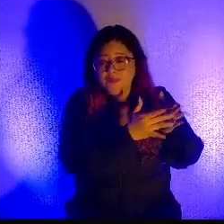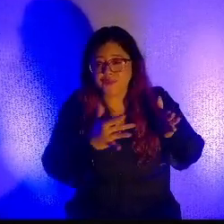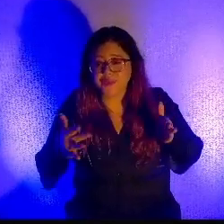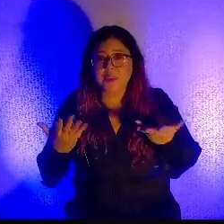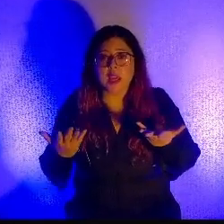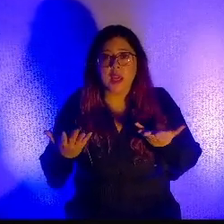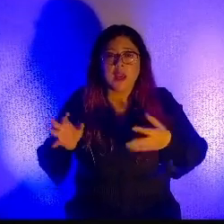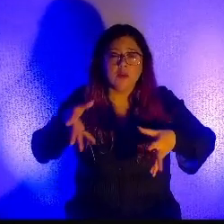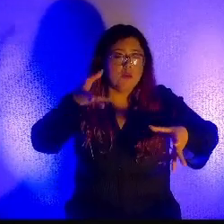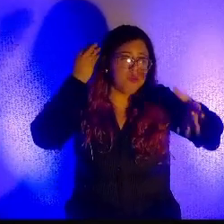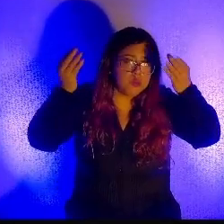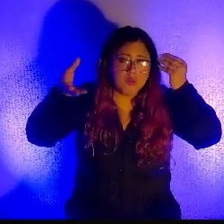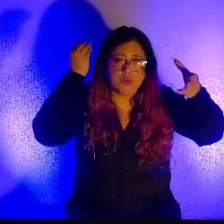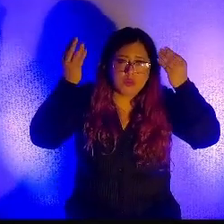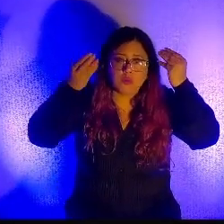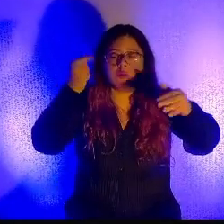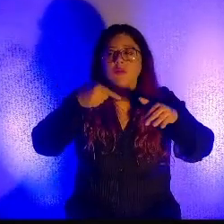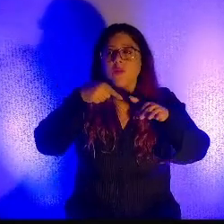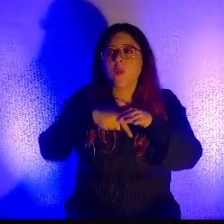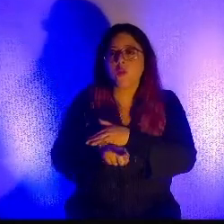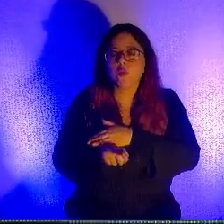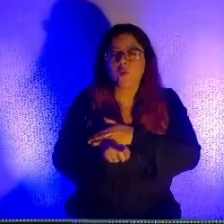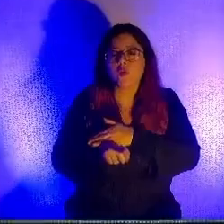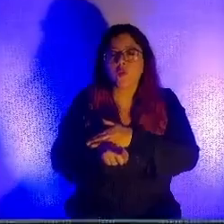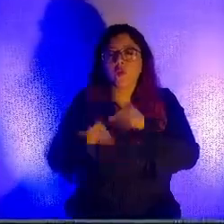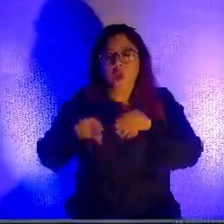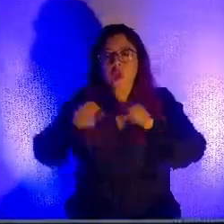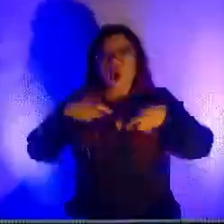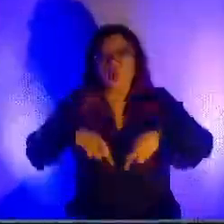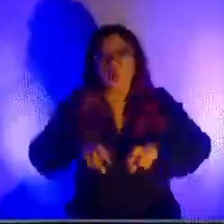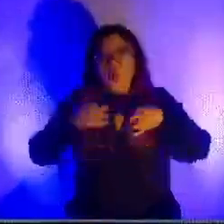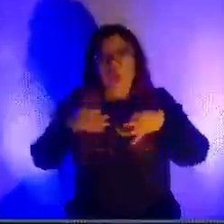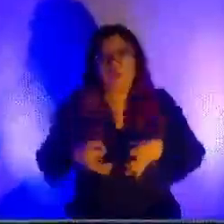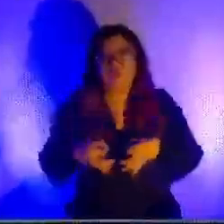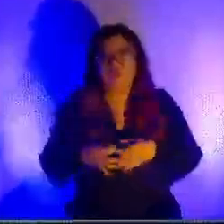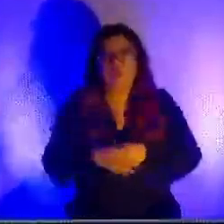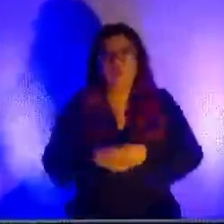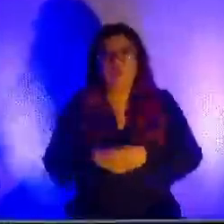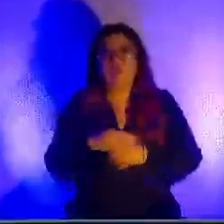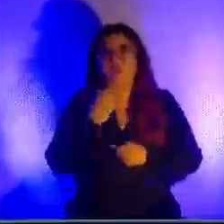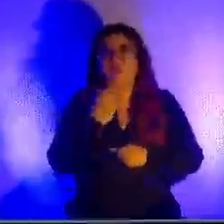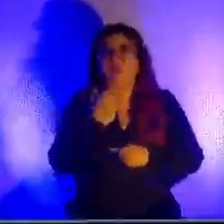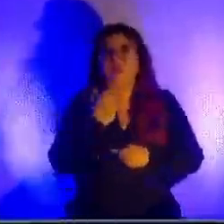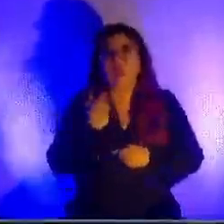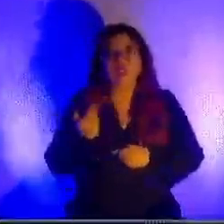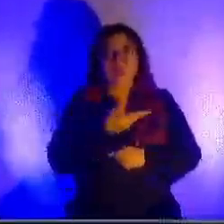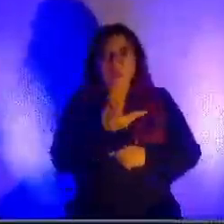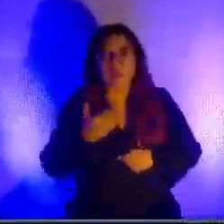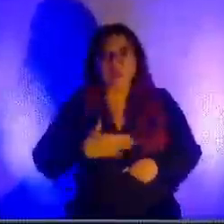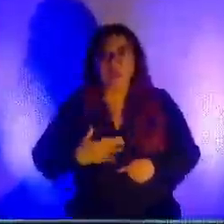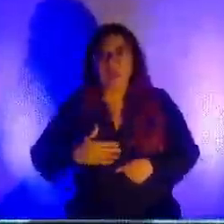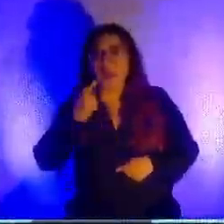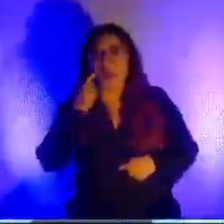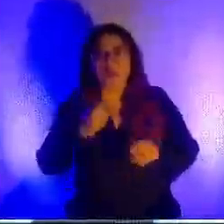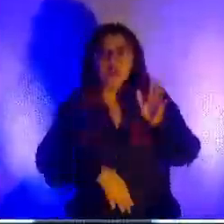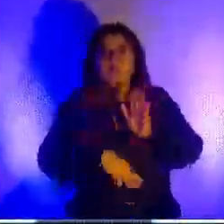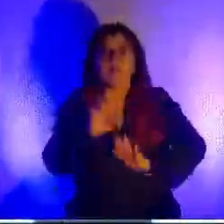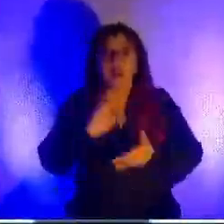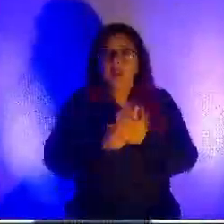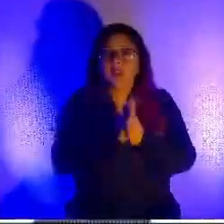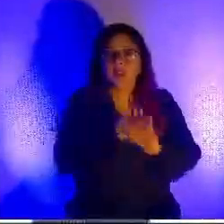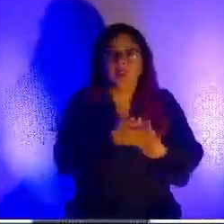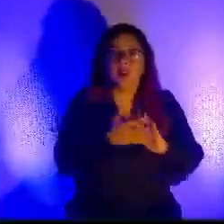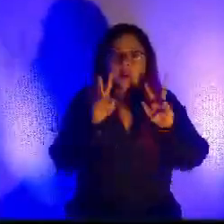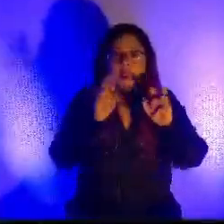entrenamientos profundos acá es la oportunidad Y también si ustedes quieren conocer más sobre todas las